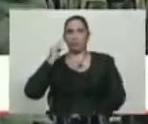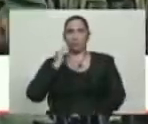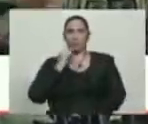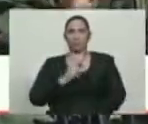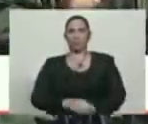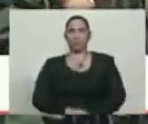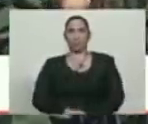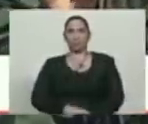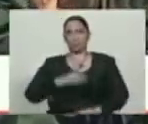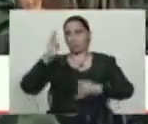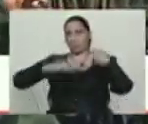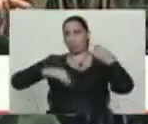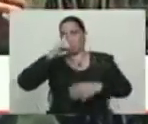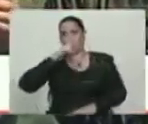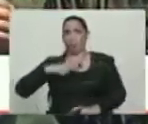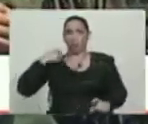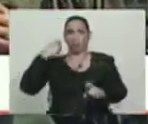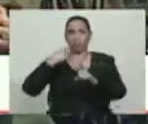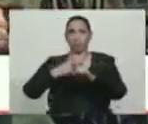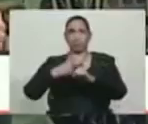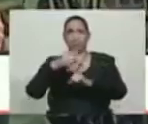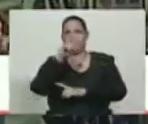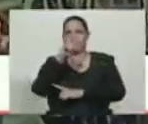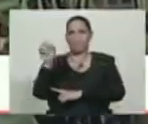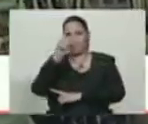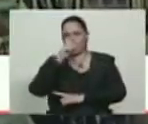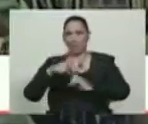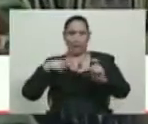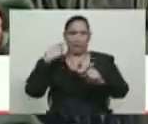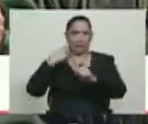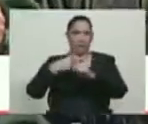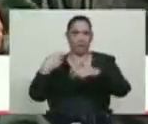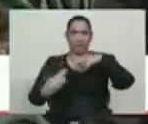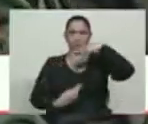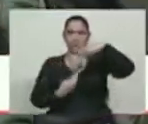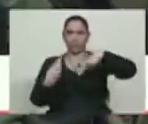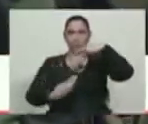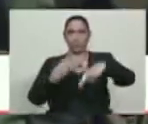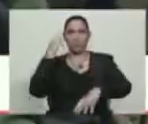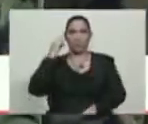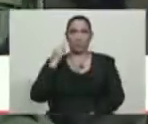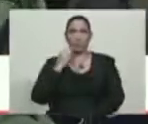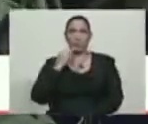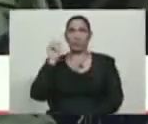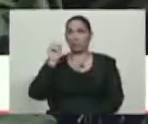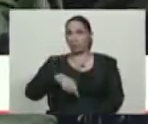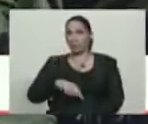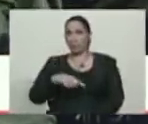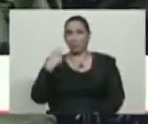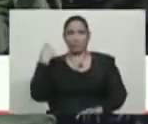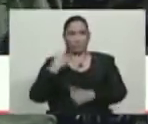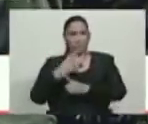los últimos años, en estos 20 años de revolución bolivariana, pero también